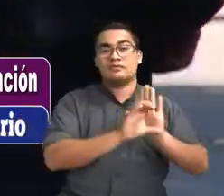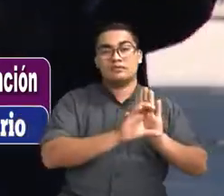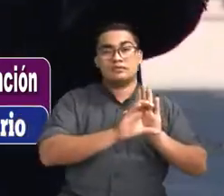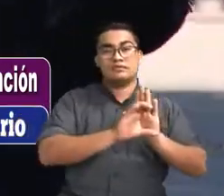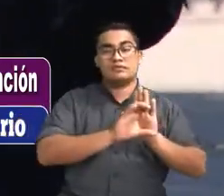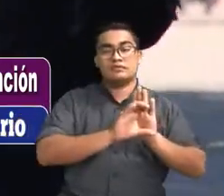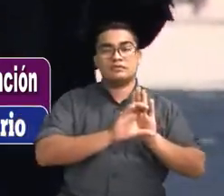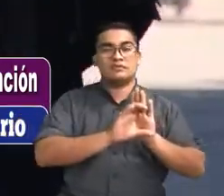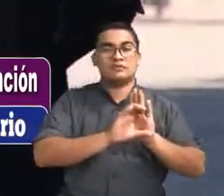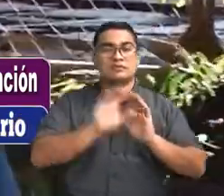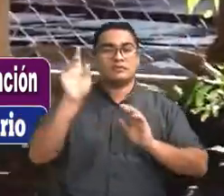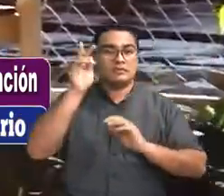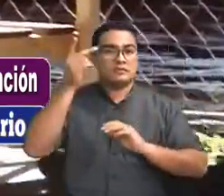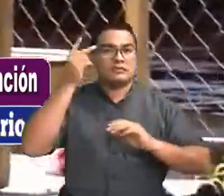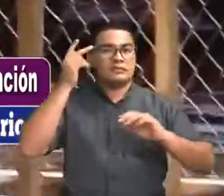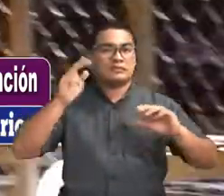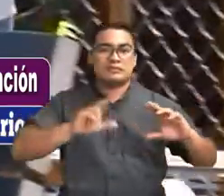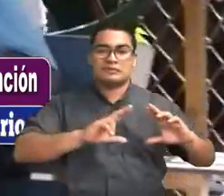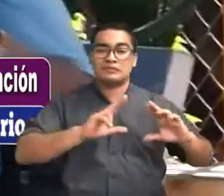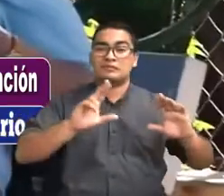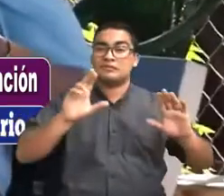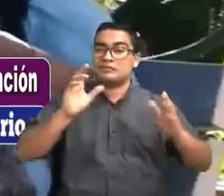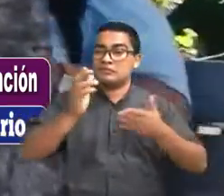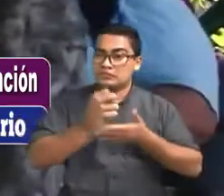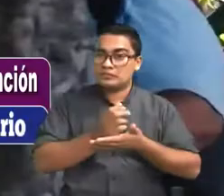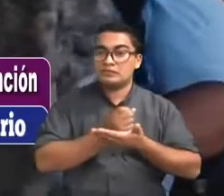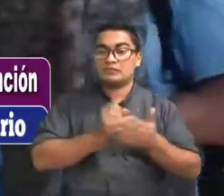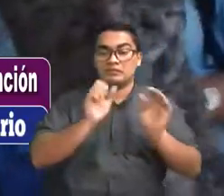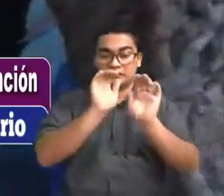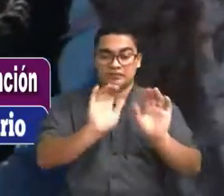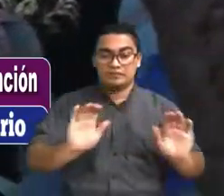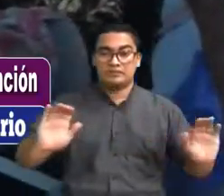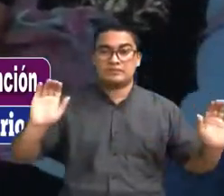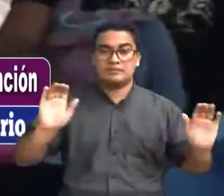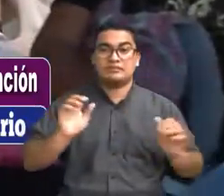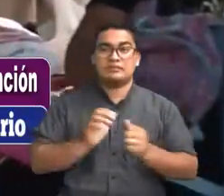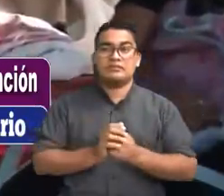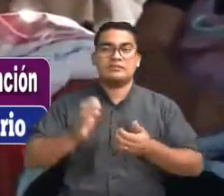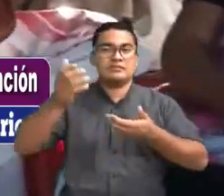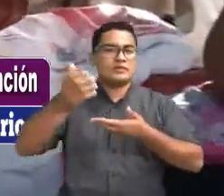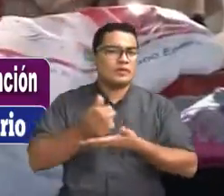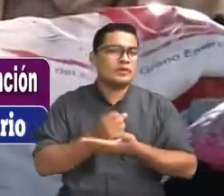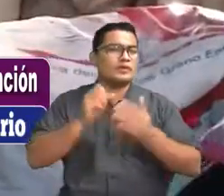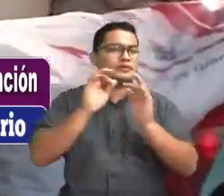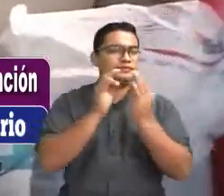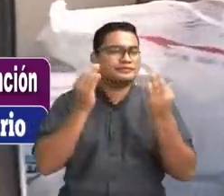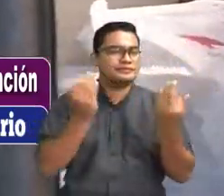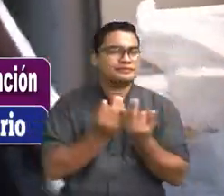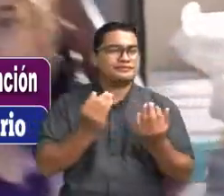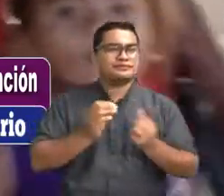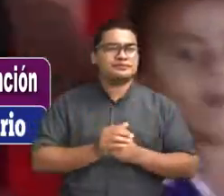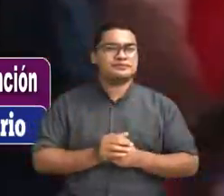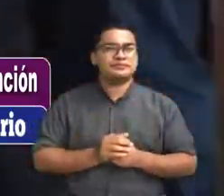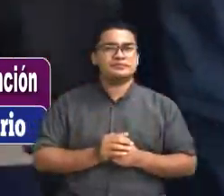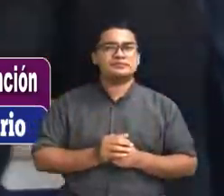el código de la niñez, de la adolescencia, el código de familia,